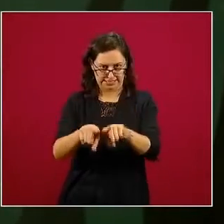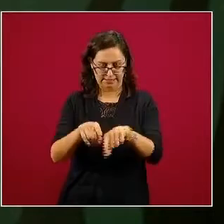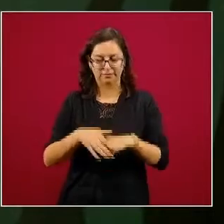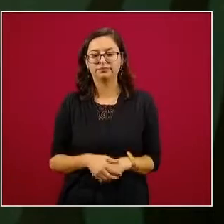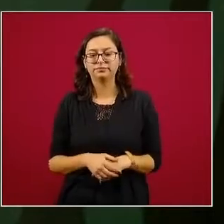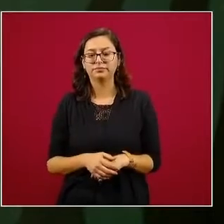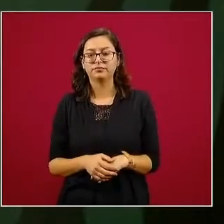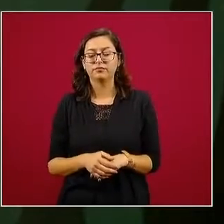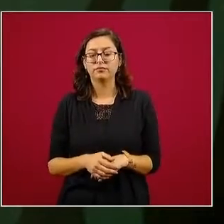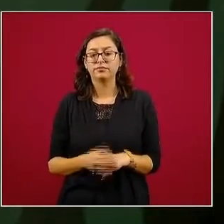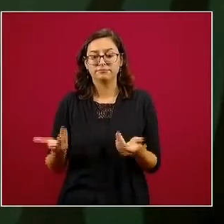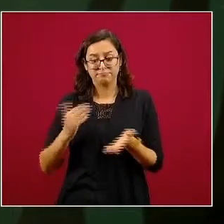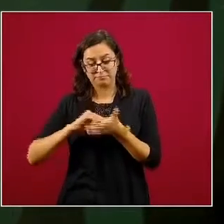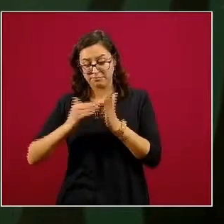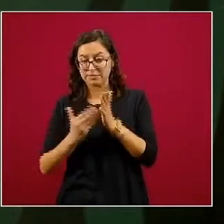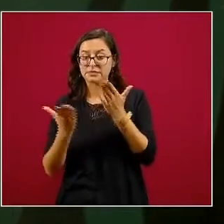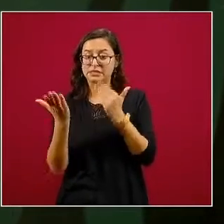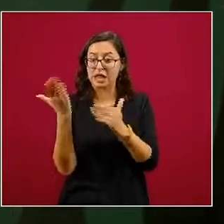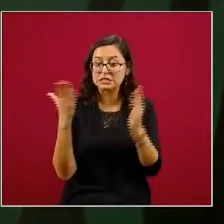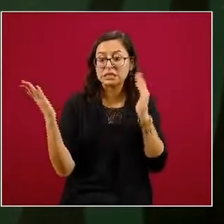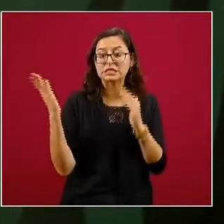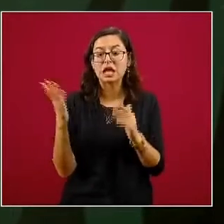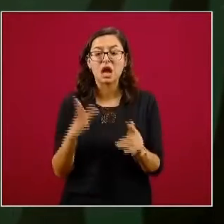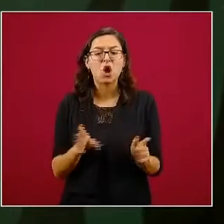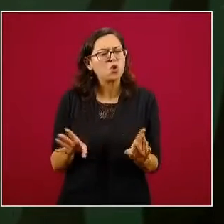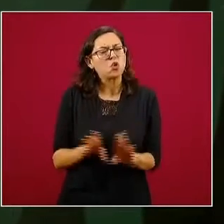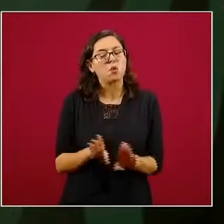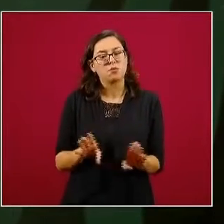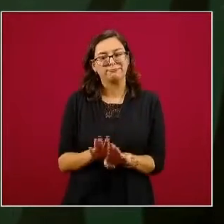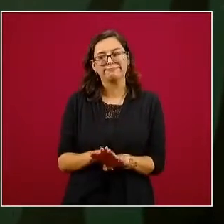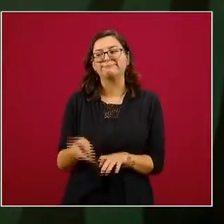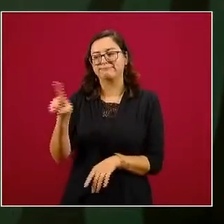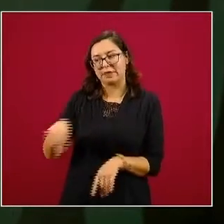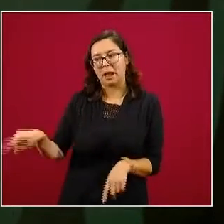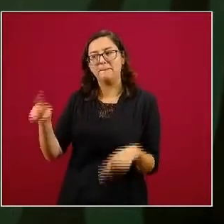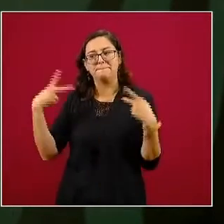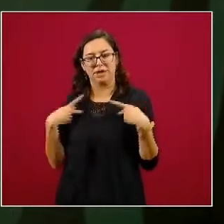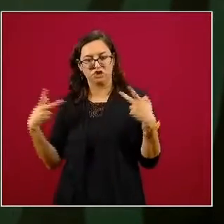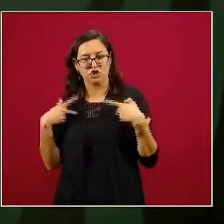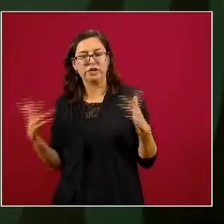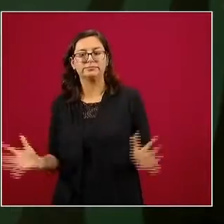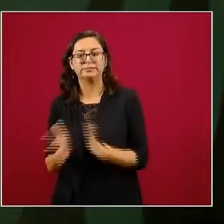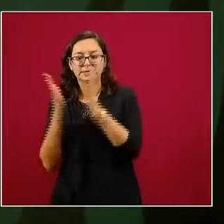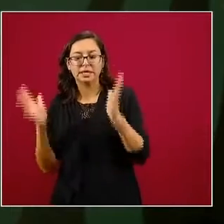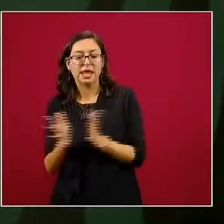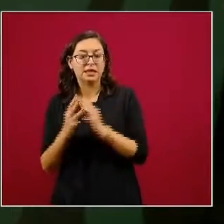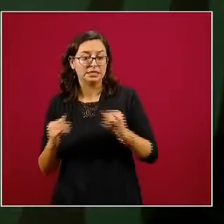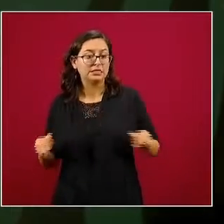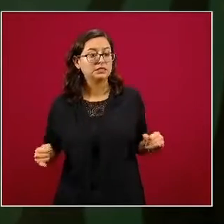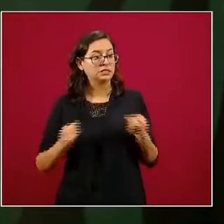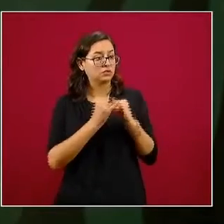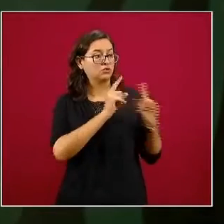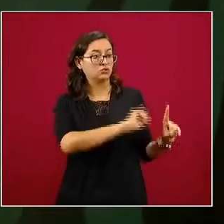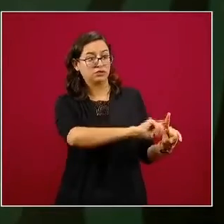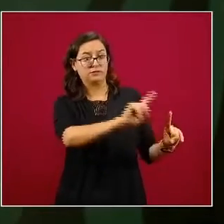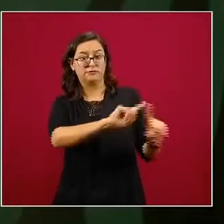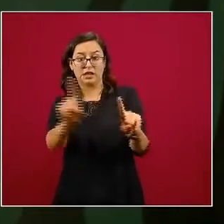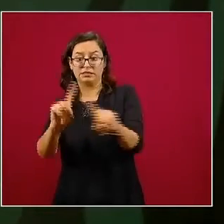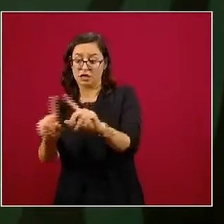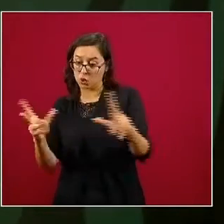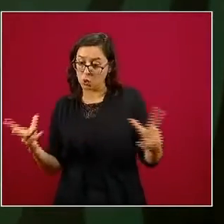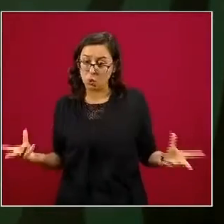de 43,668 cubrebocas, 1,000 litros de gel antibacterial, 3,000 litros de desinfectantes, y es una forma como